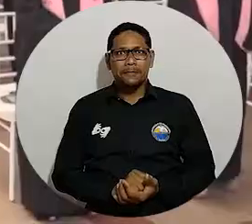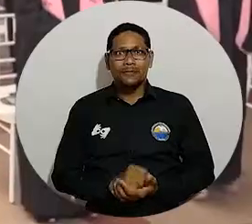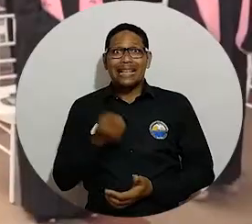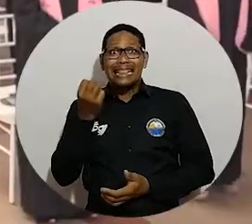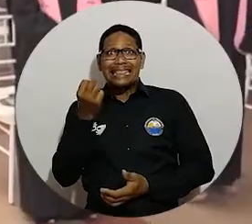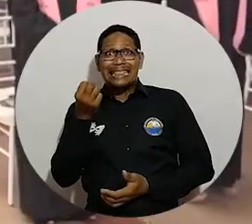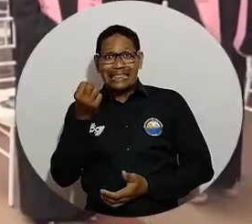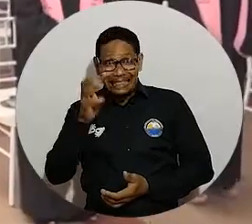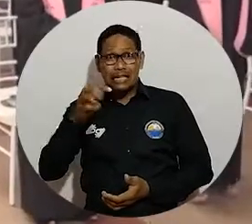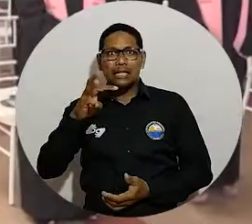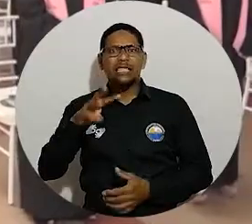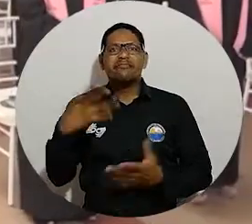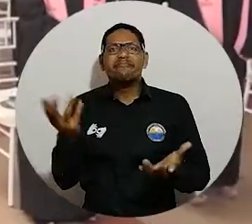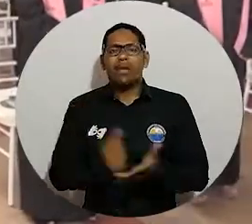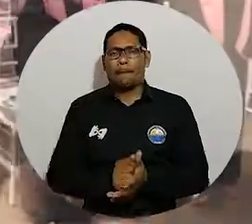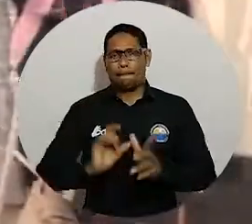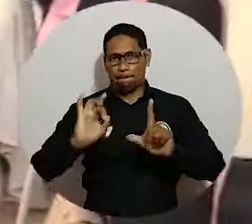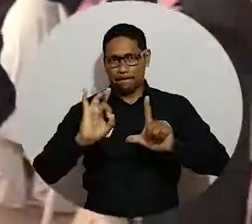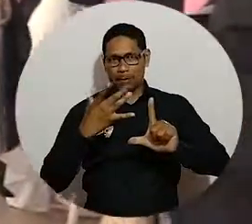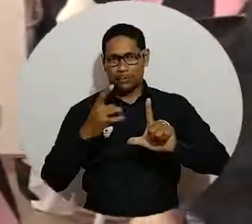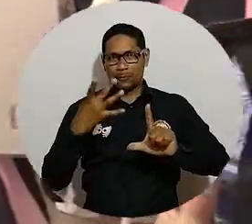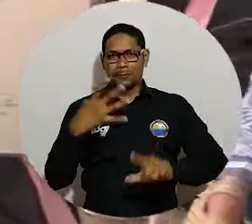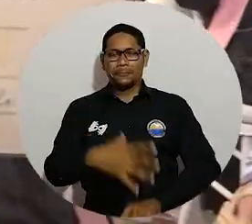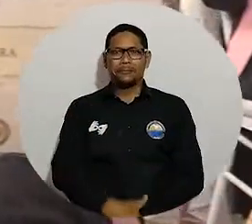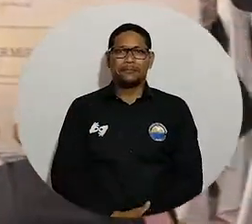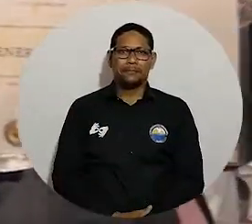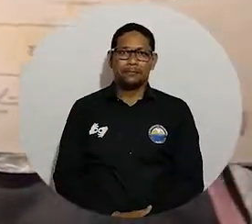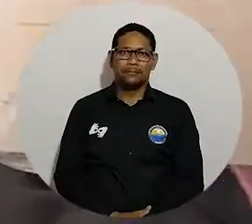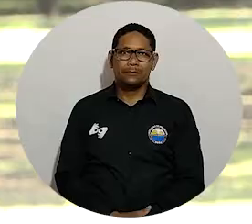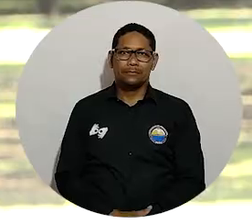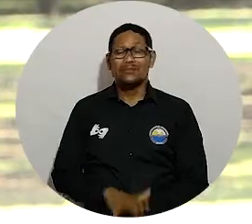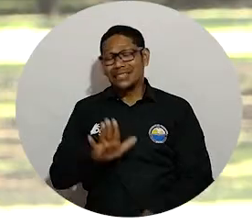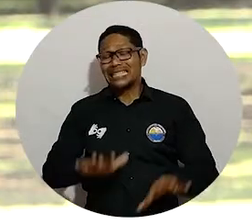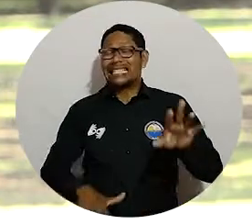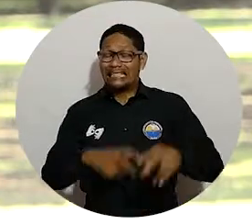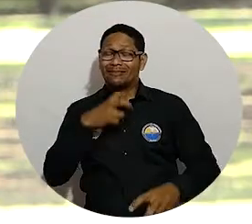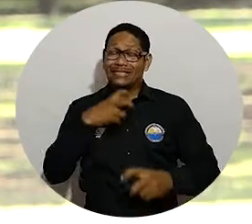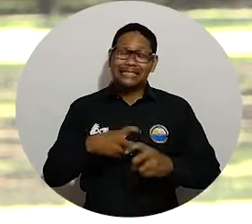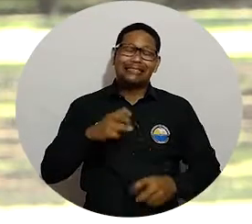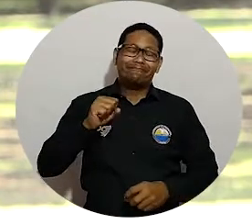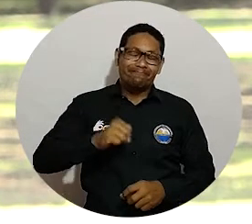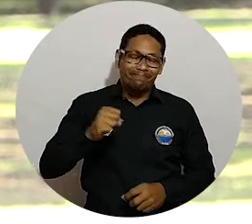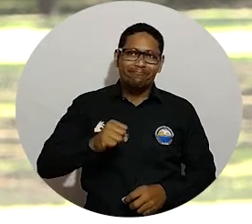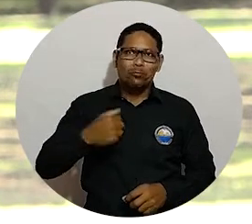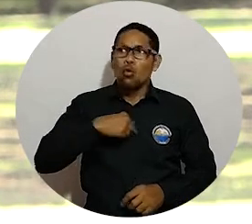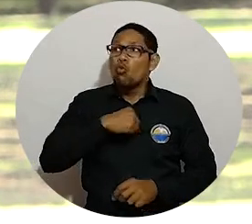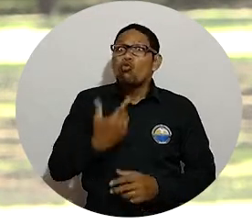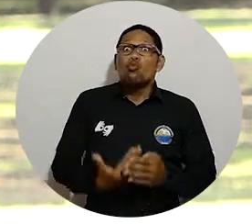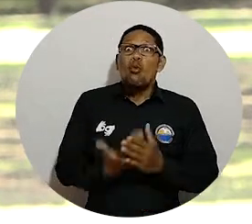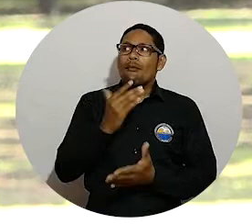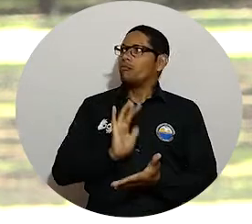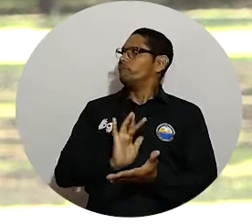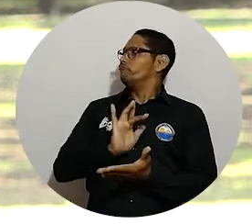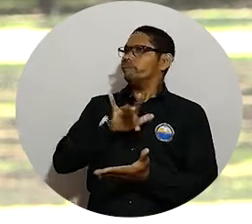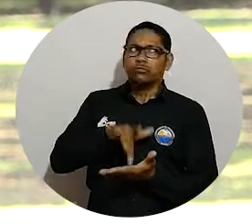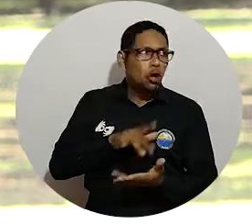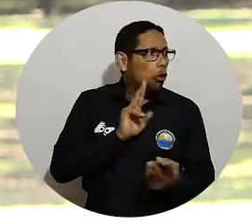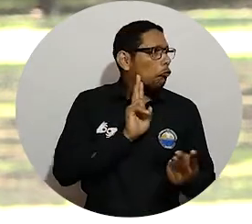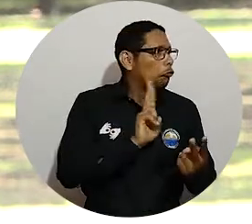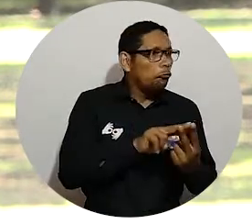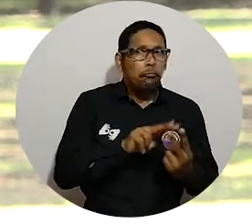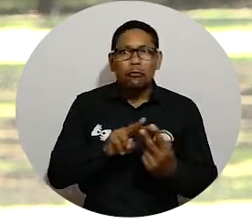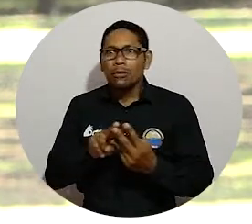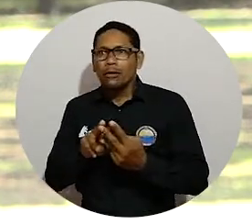su parte, 13 obtuvieron su diploma desde la distancia. Un poco difícil porque uno viene aquí nuevo, no conoce a